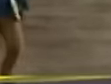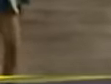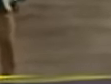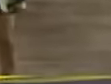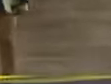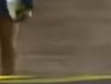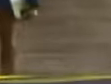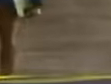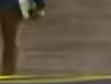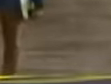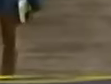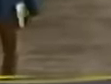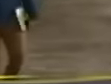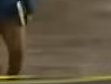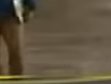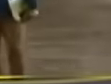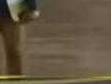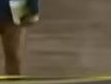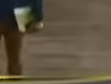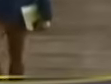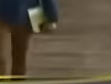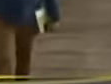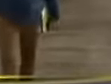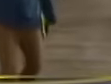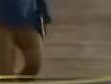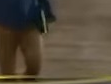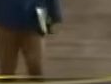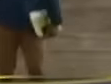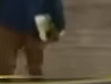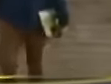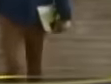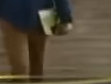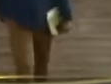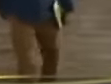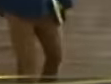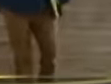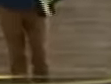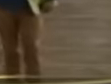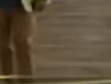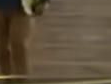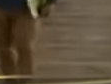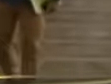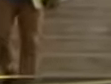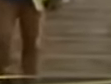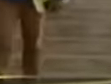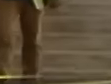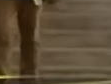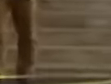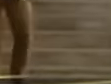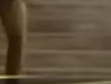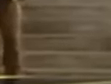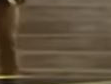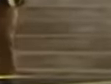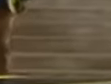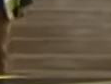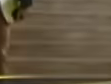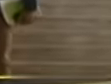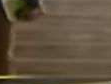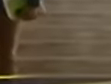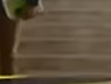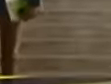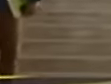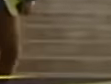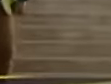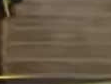el Parlamento venezolano, en compañía de la primera combatiente, la doctora y diputada del Parlamento venezolano, doctora